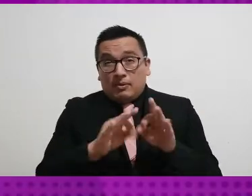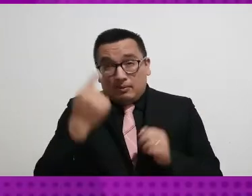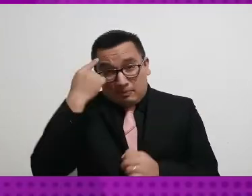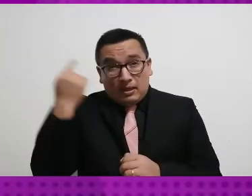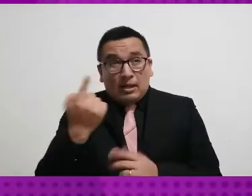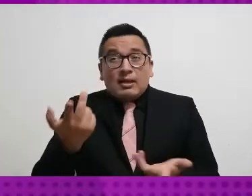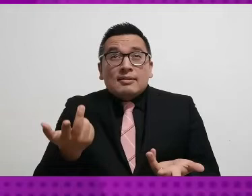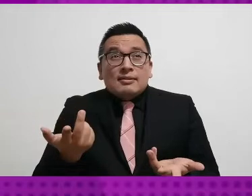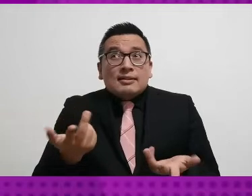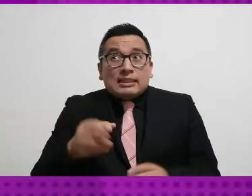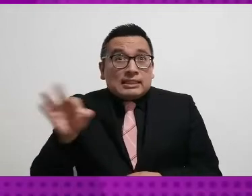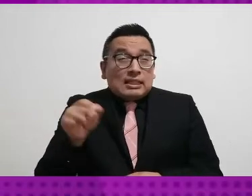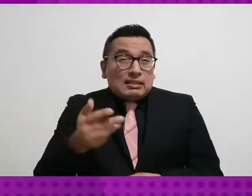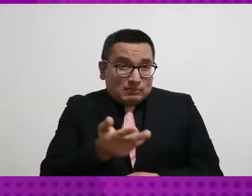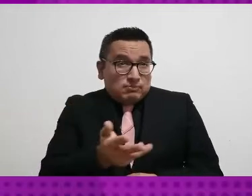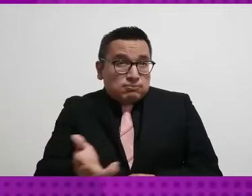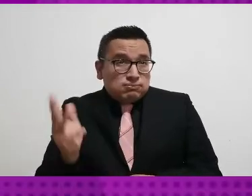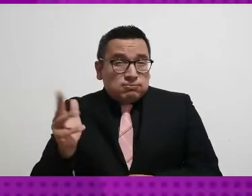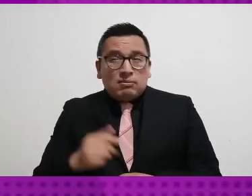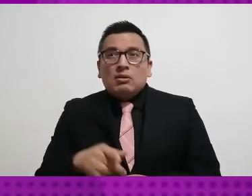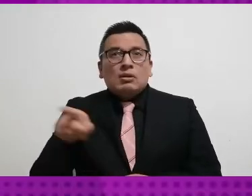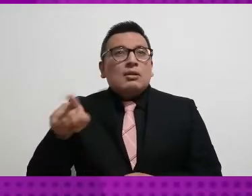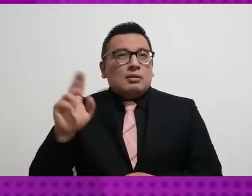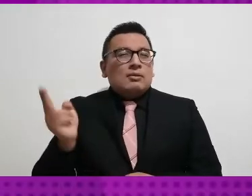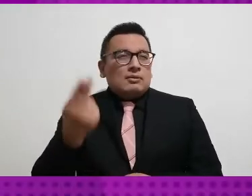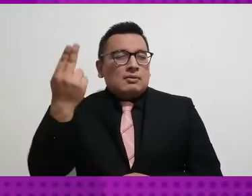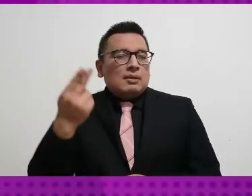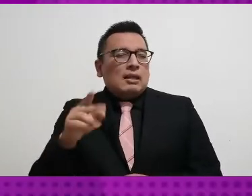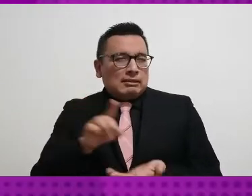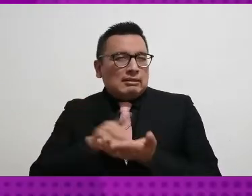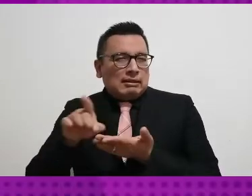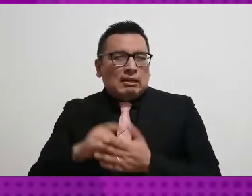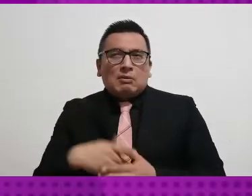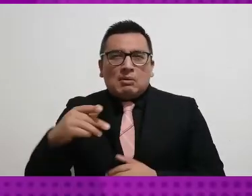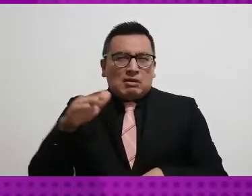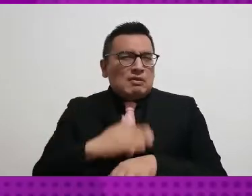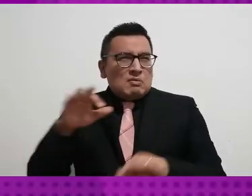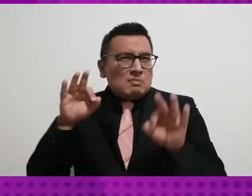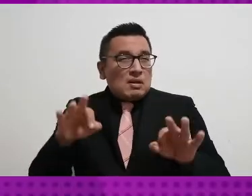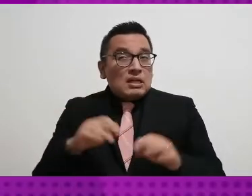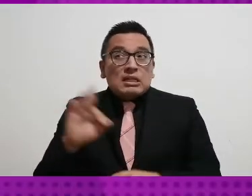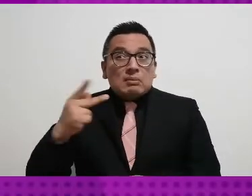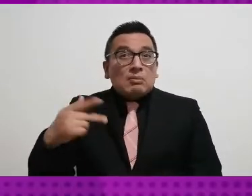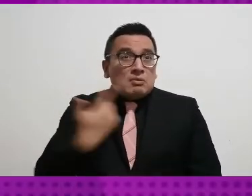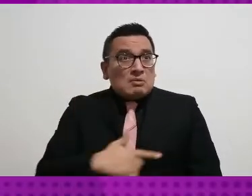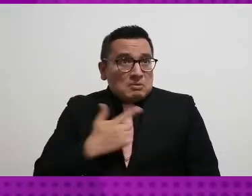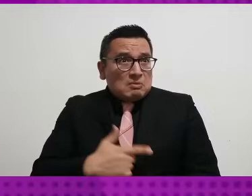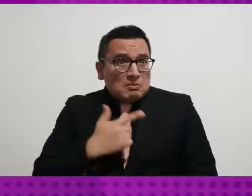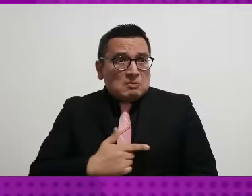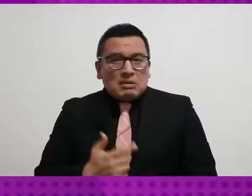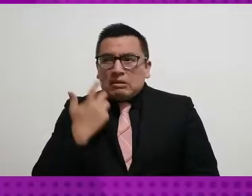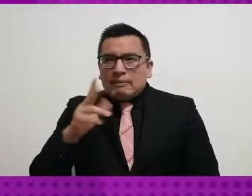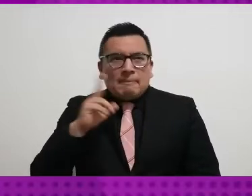parte motivacional, es decir, todas aquellas y todos aquellos estudiantes que están estudiando Derecho y que tienen buenas calificaciones y que les